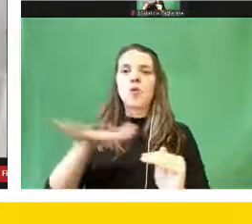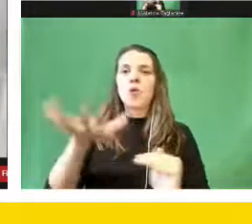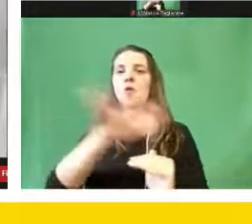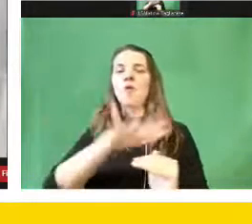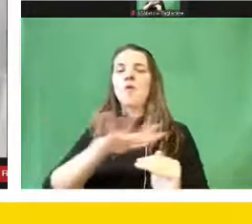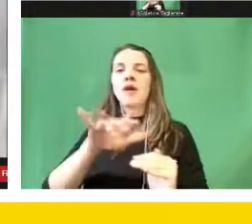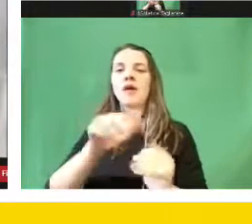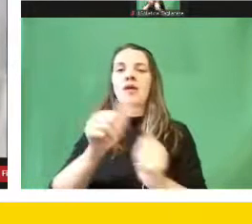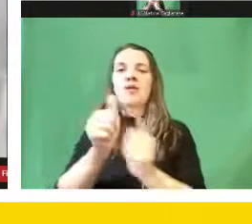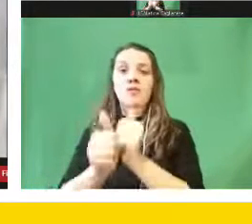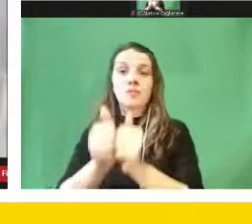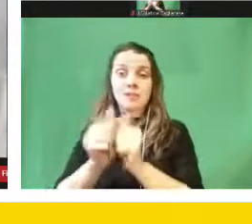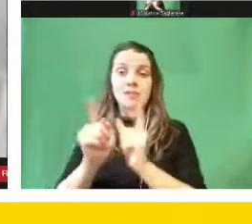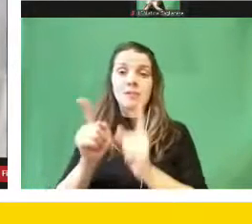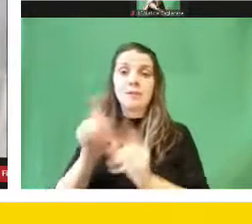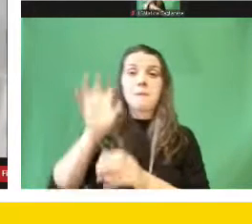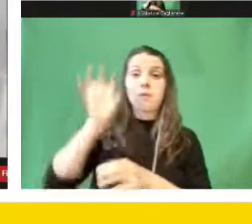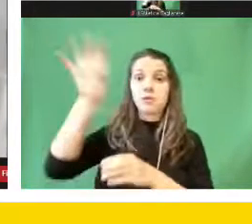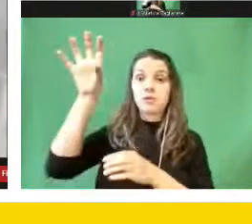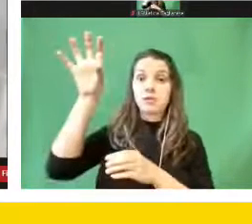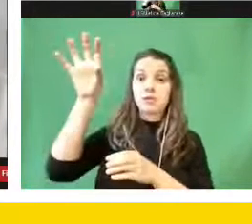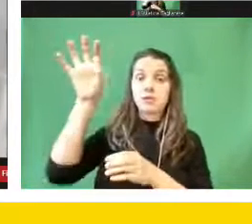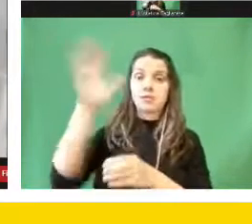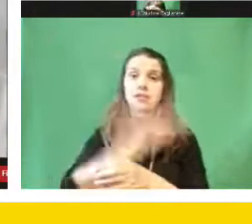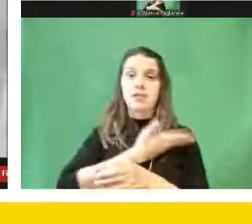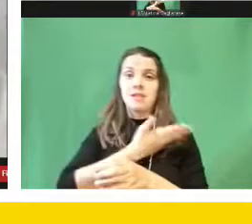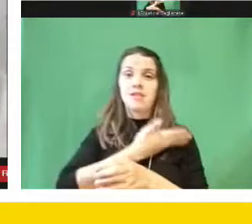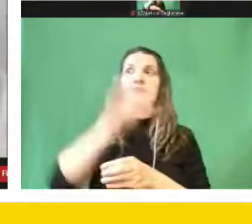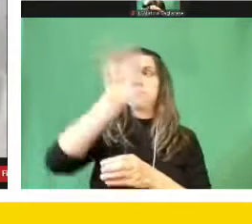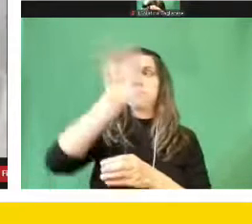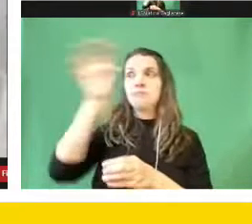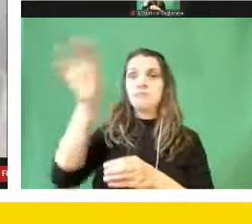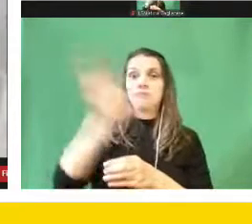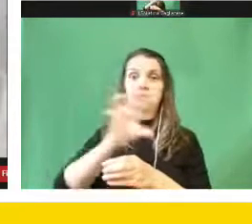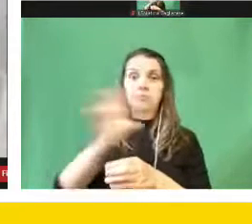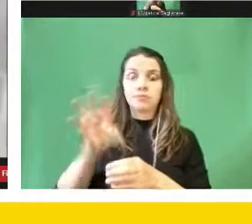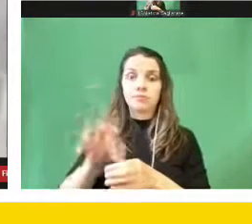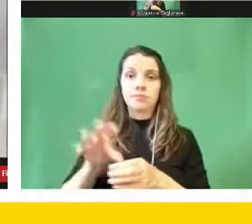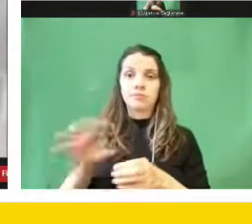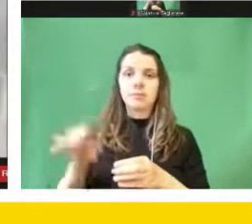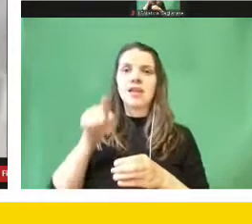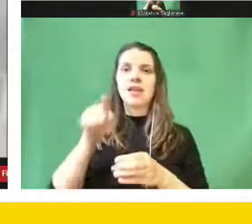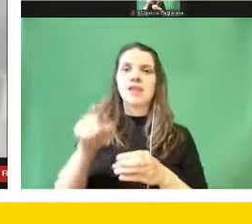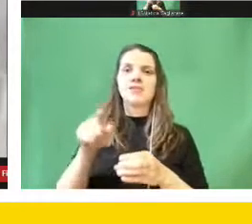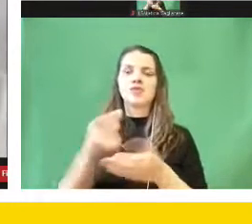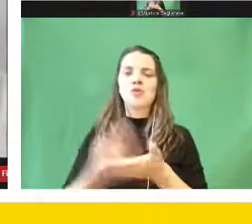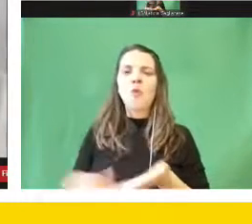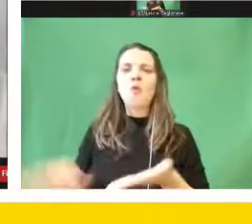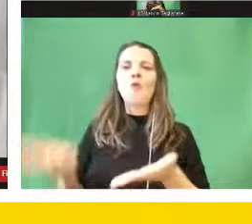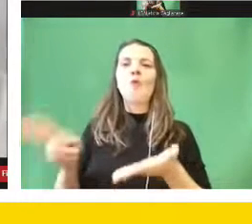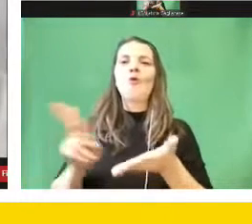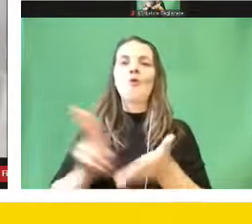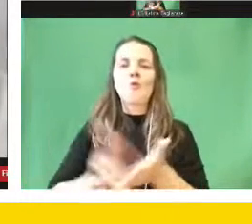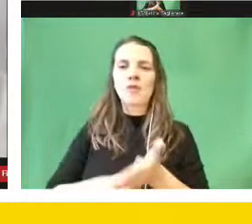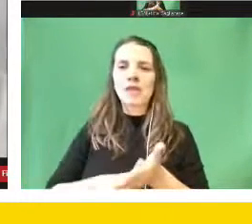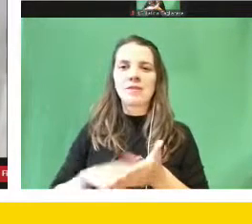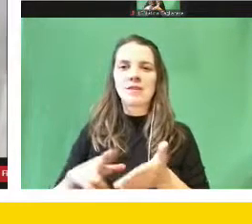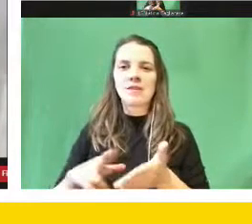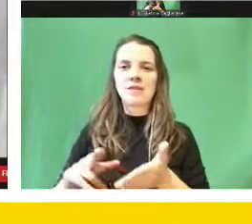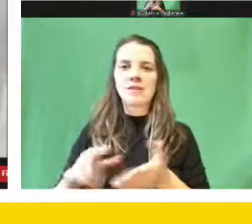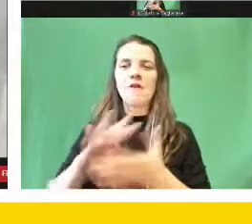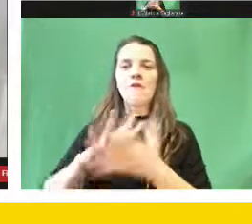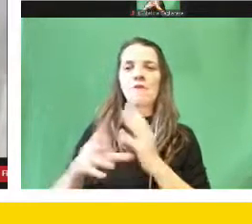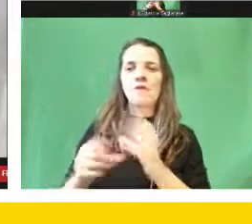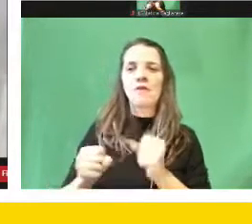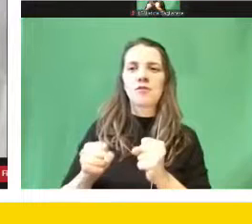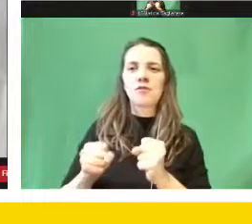provincia un desafío, bueno, de volver a poner en marcha y en ritmo a este grupo, a este equipo que estaba trabajando también en el tema